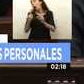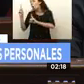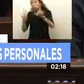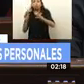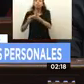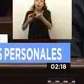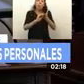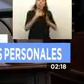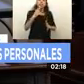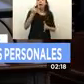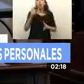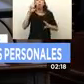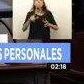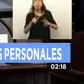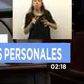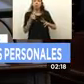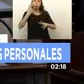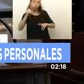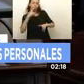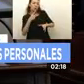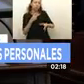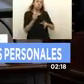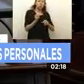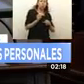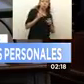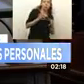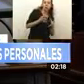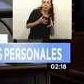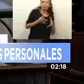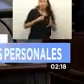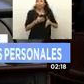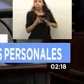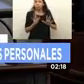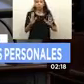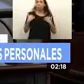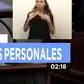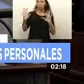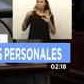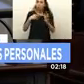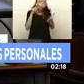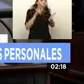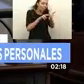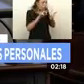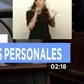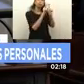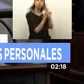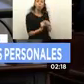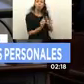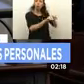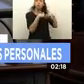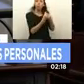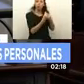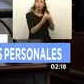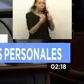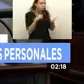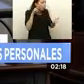perverso yo Mire no voy a ponerme si son perversos yo me vio los resultados y los resultados es que no vino ninguna de